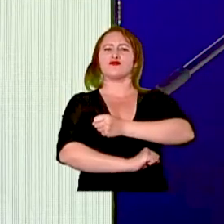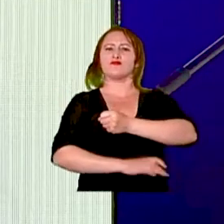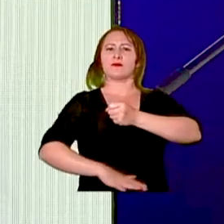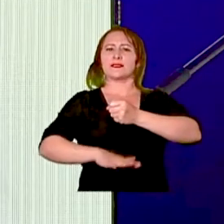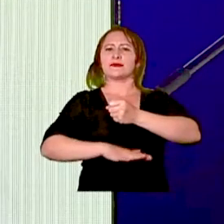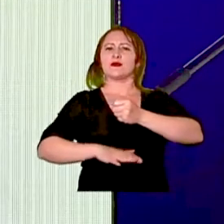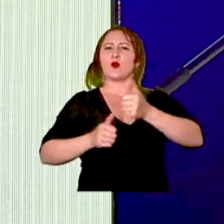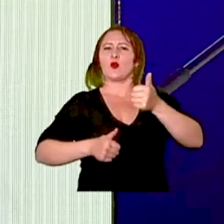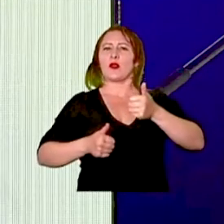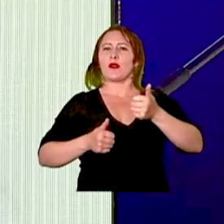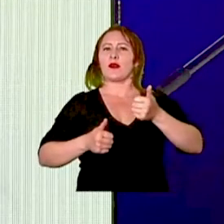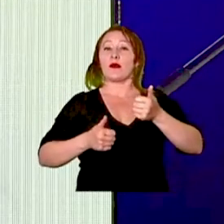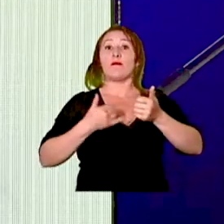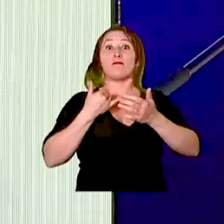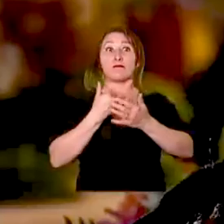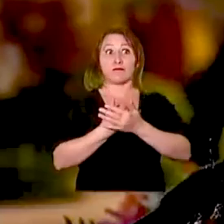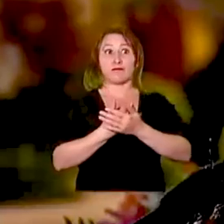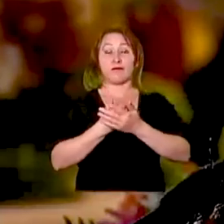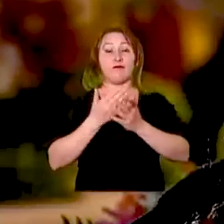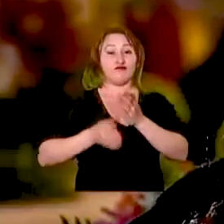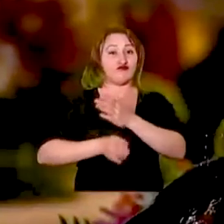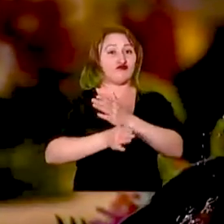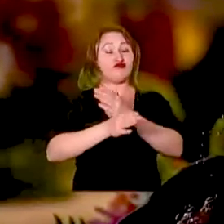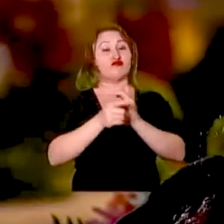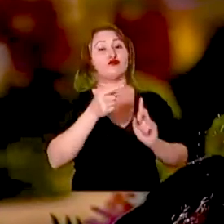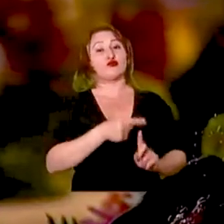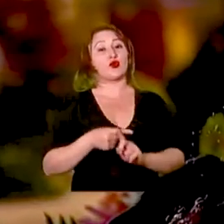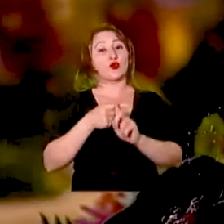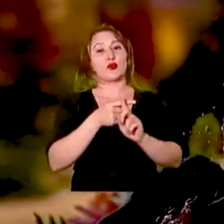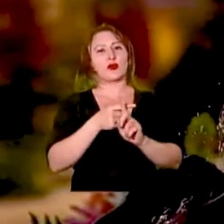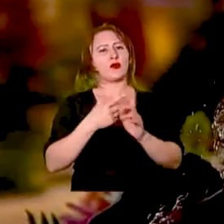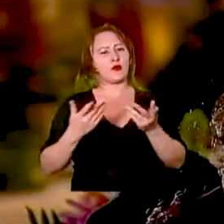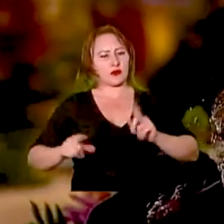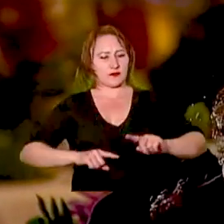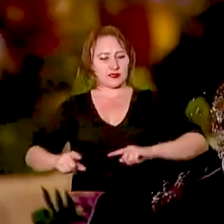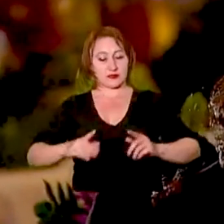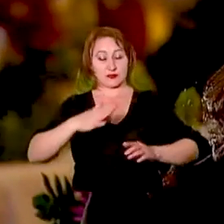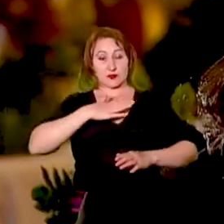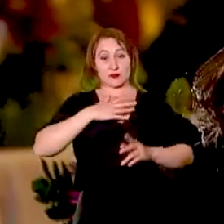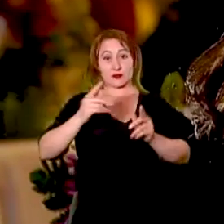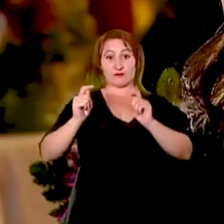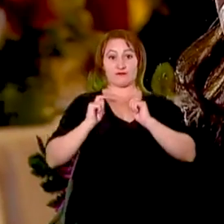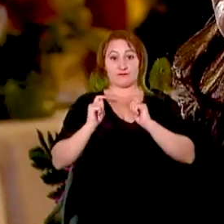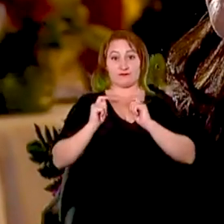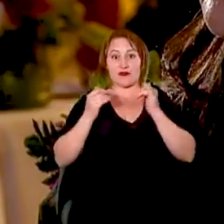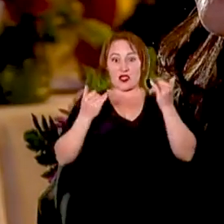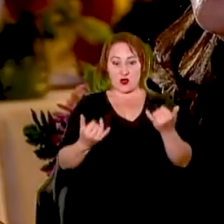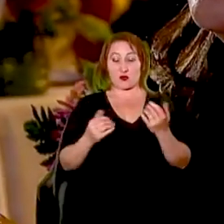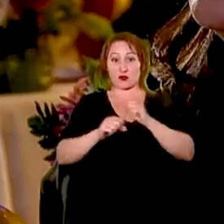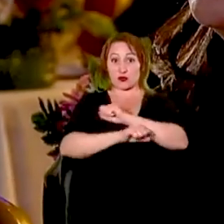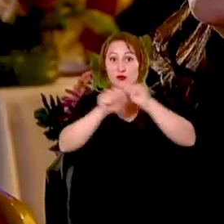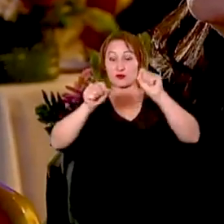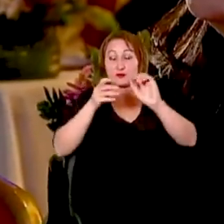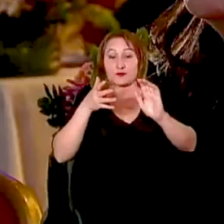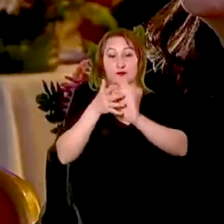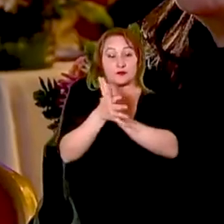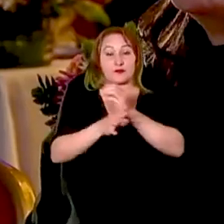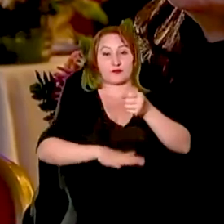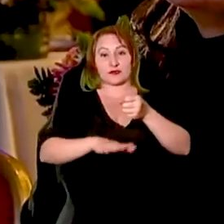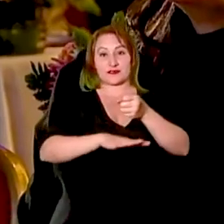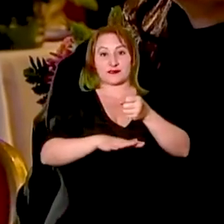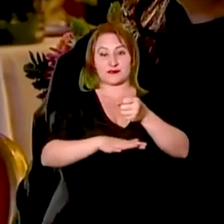es y seguirá siendo la Procuraduría General de la Nación bajo mi administración. En esta mañana daremos las bases para